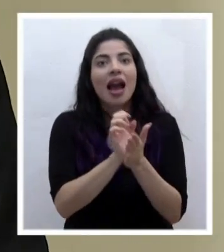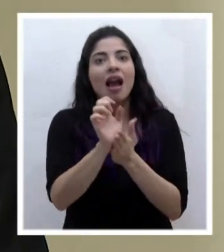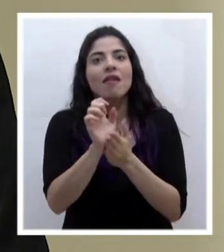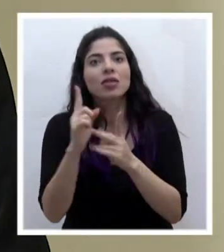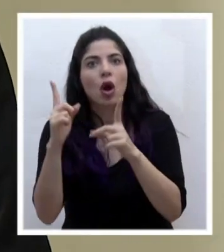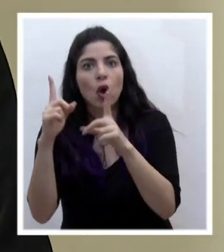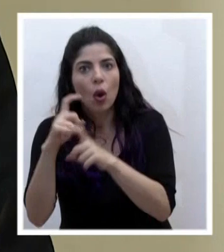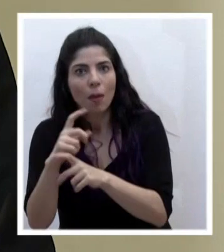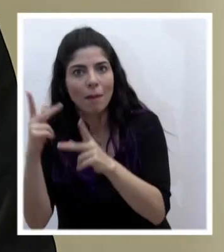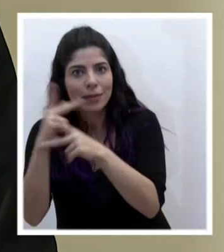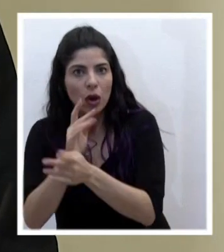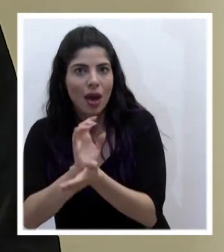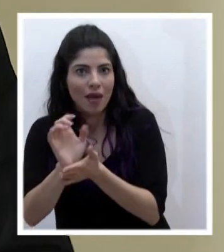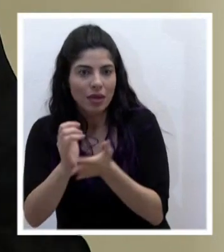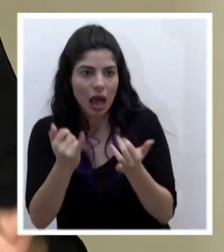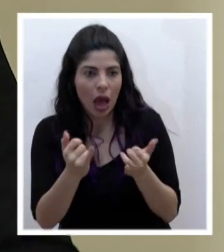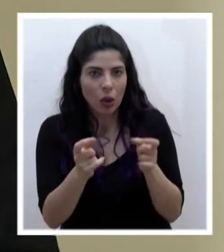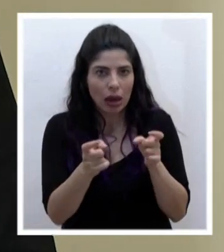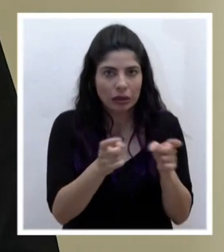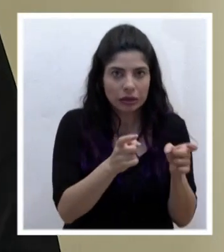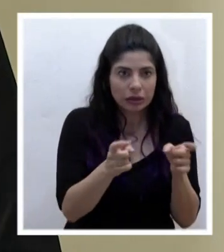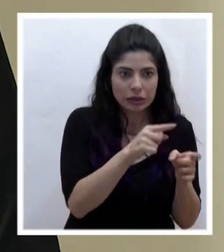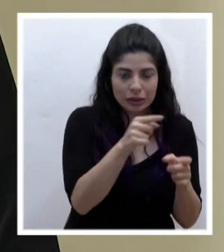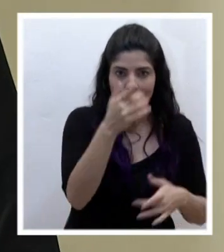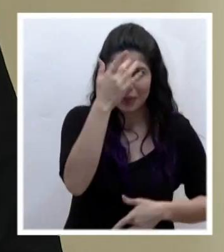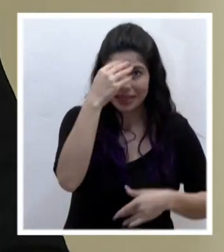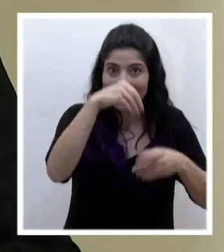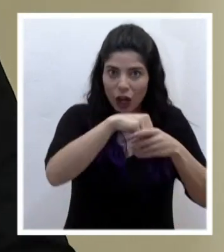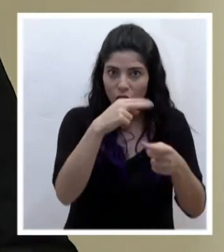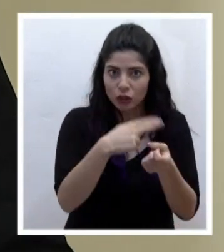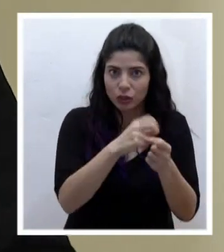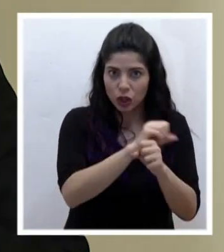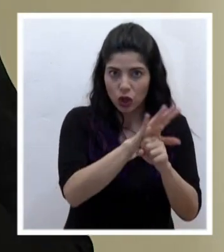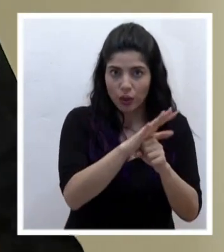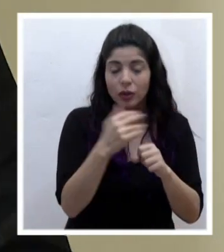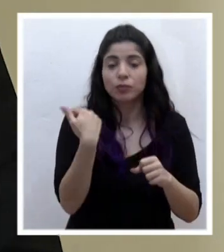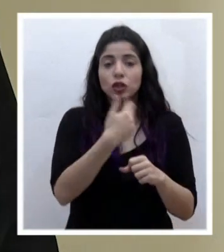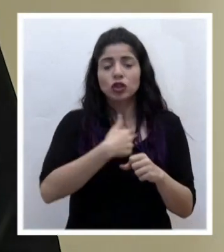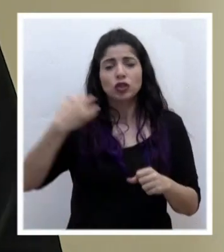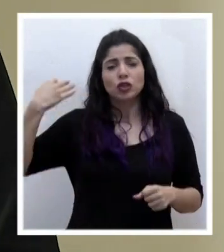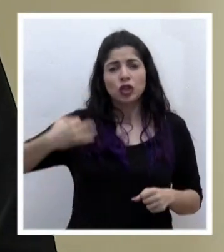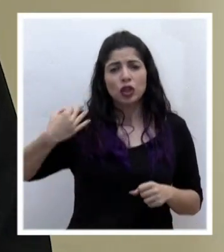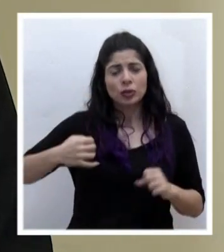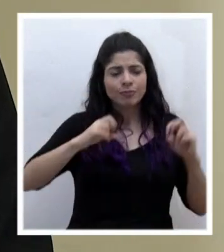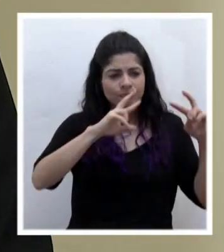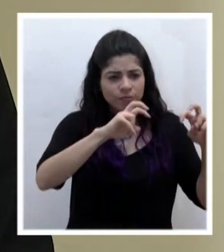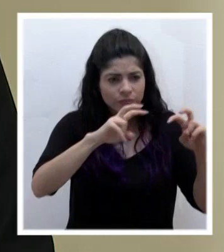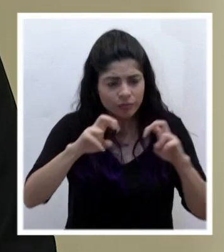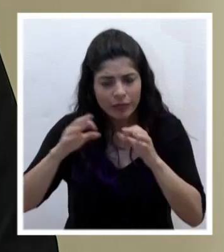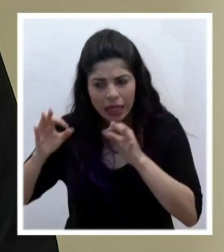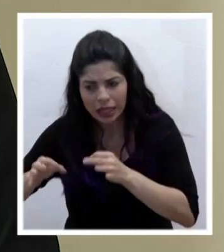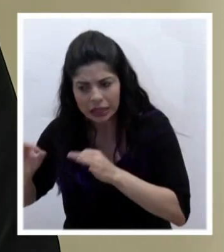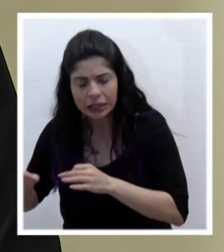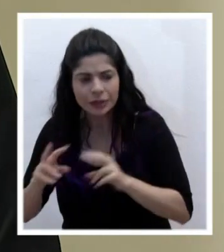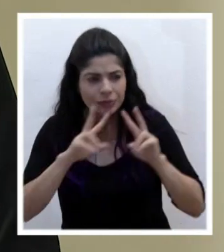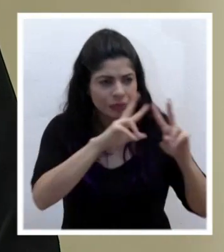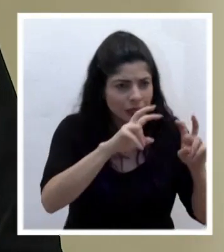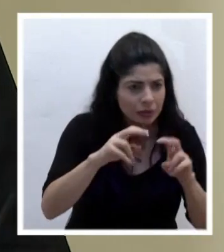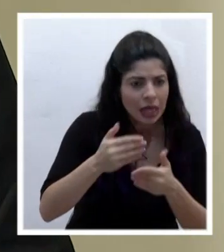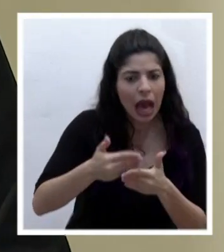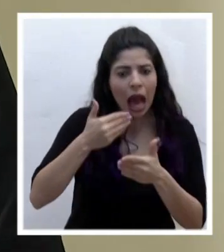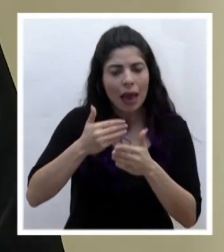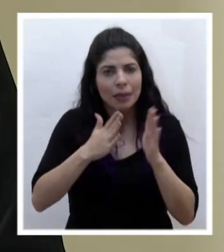y se vuelvan severos. Nosotros vamos analizando y tomando decisiones todos los días para planificar con